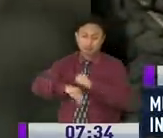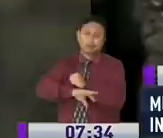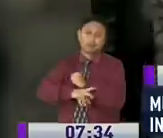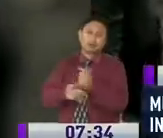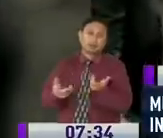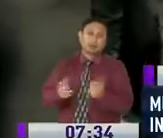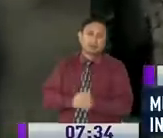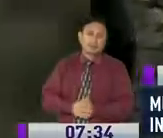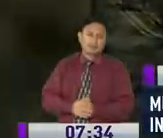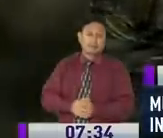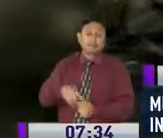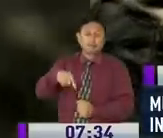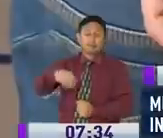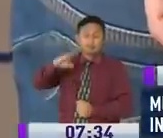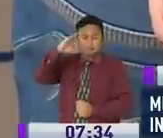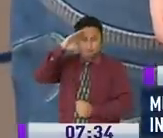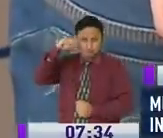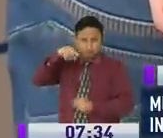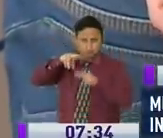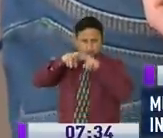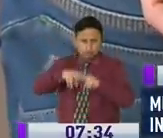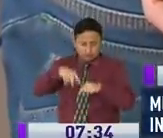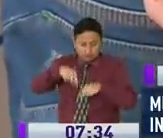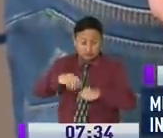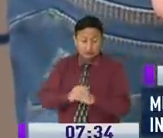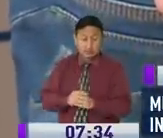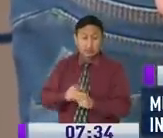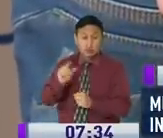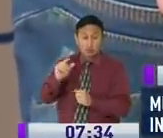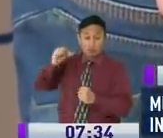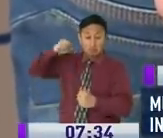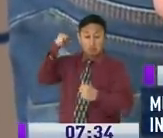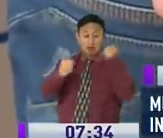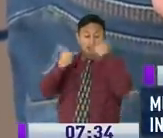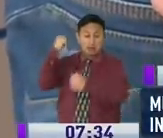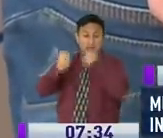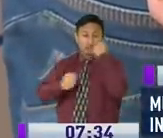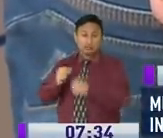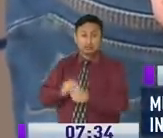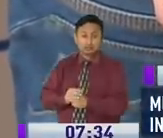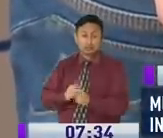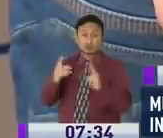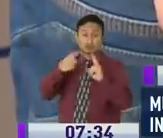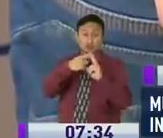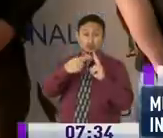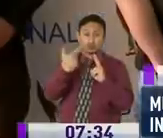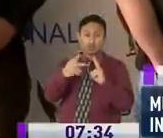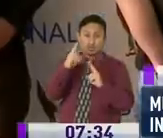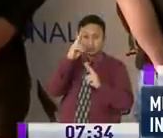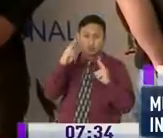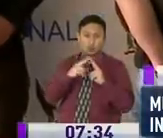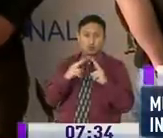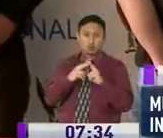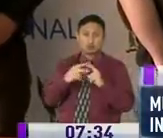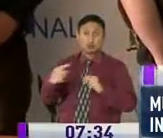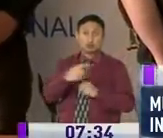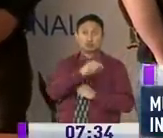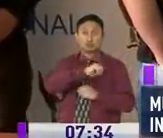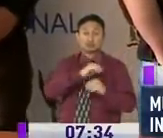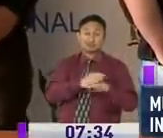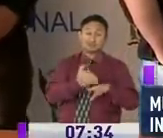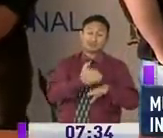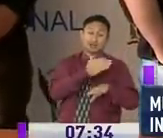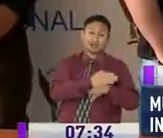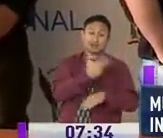resguardo policial, les cayeron algunos golpes. Los dos individuos fueron reconocidos plenamente. Serían los responsables de tres robos a